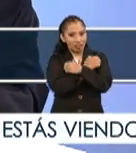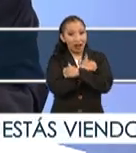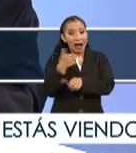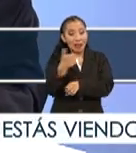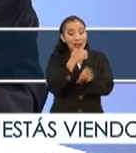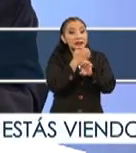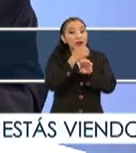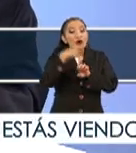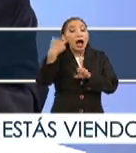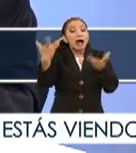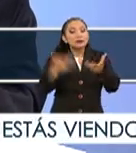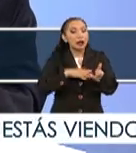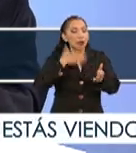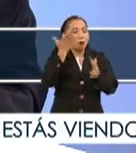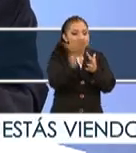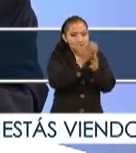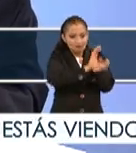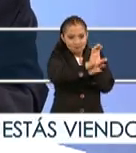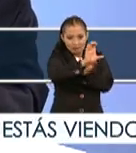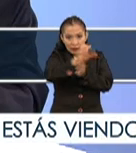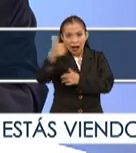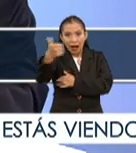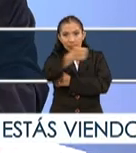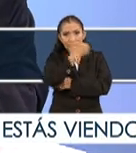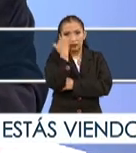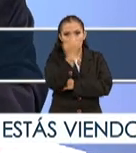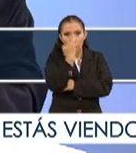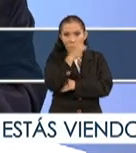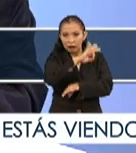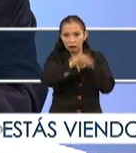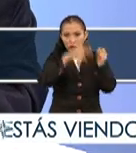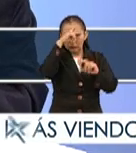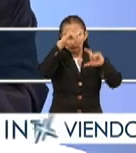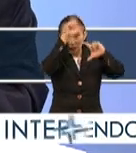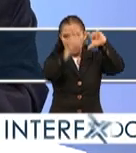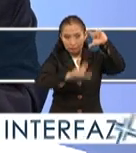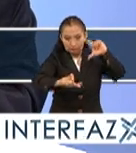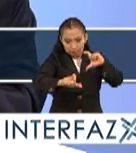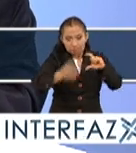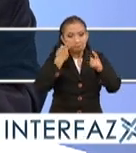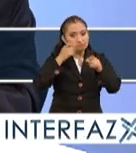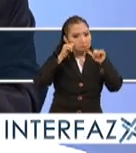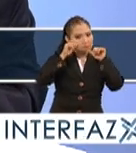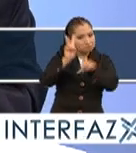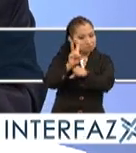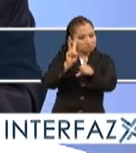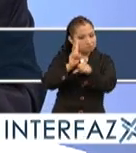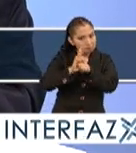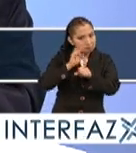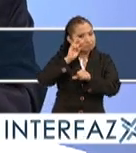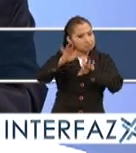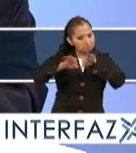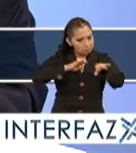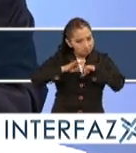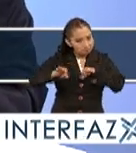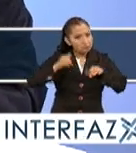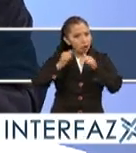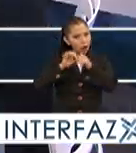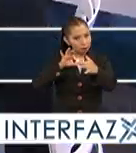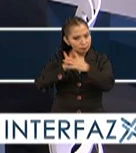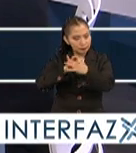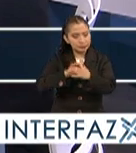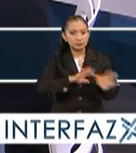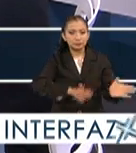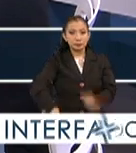de los estados llevar esos libros a cada una de las escuelas en todos los rincones del país. Vamos a estar supervisando, vamos a estar trabajando con